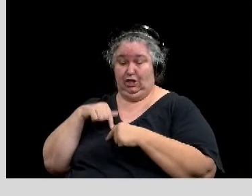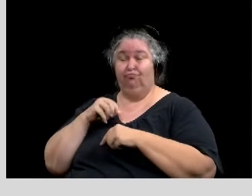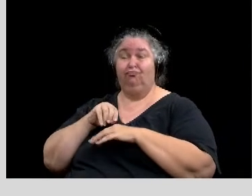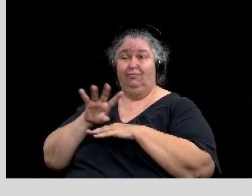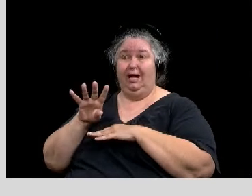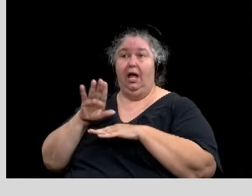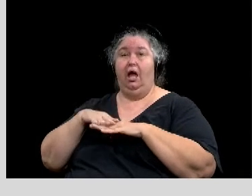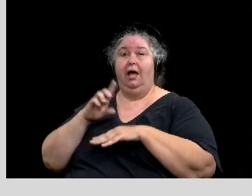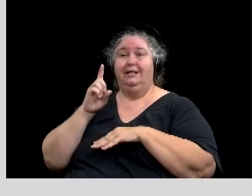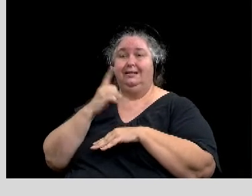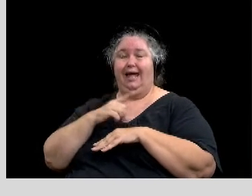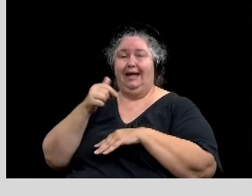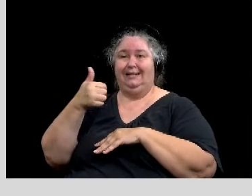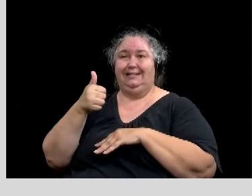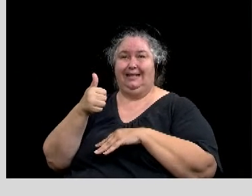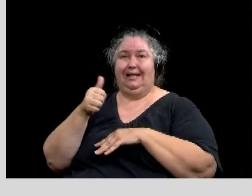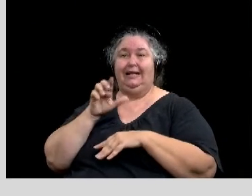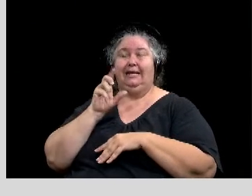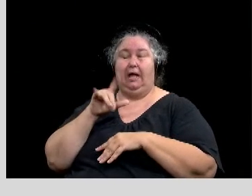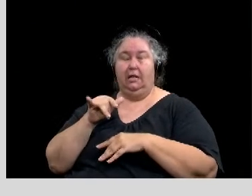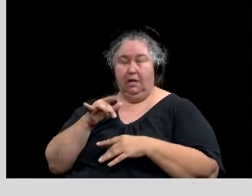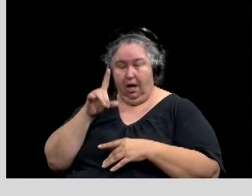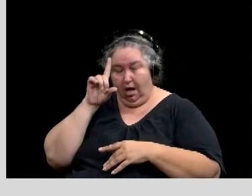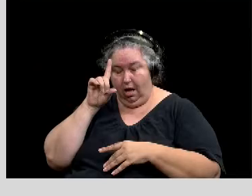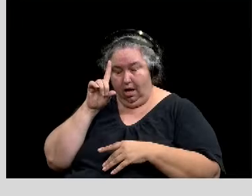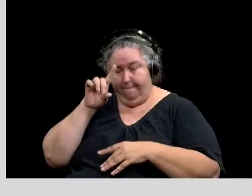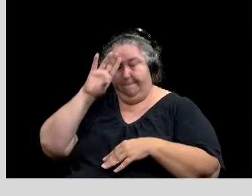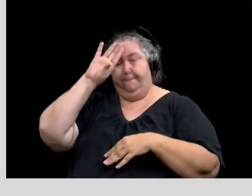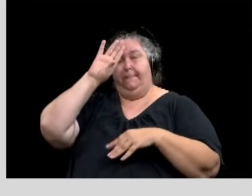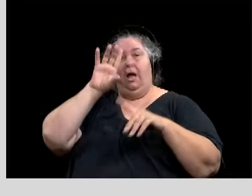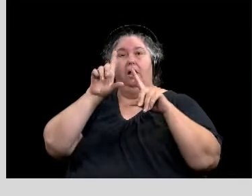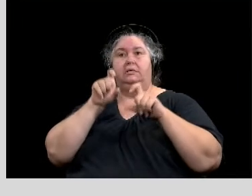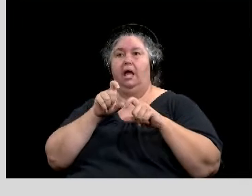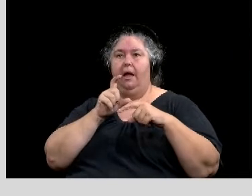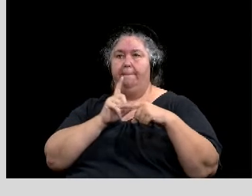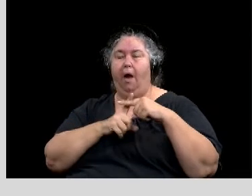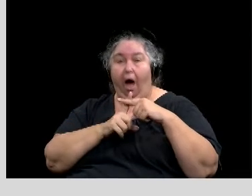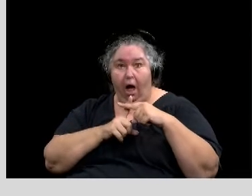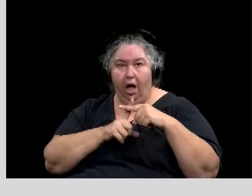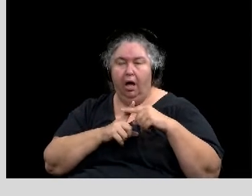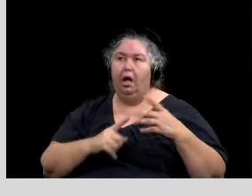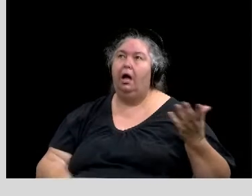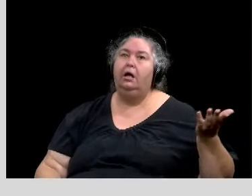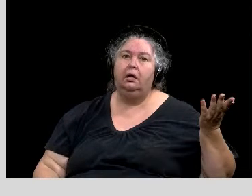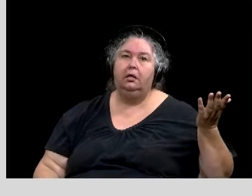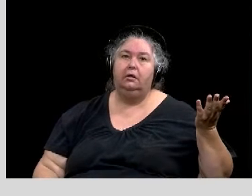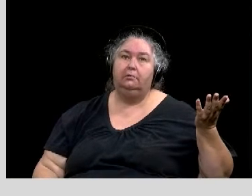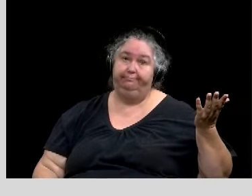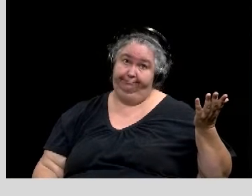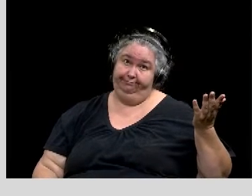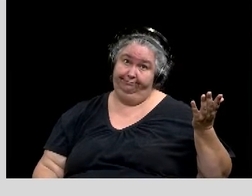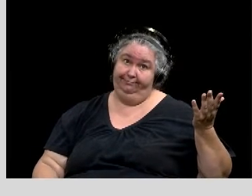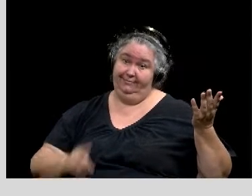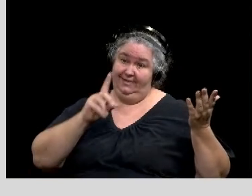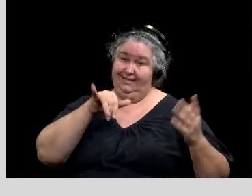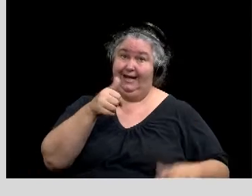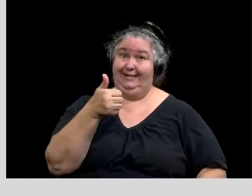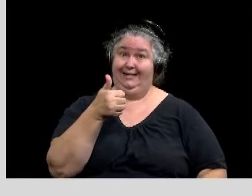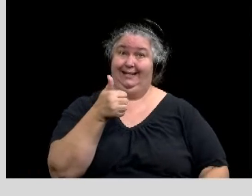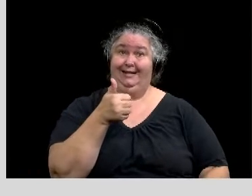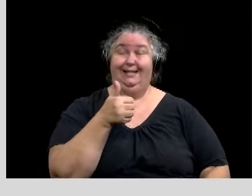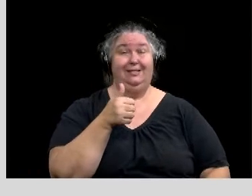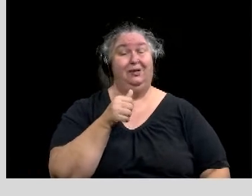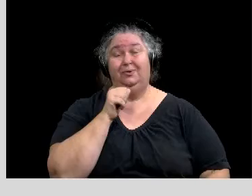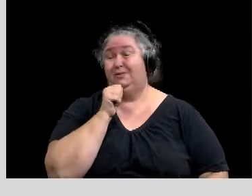ella que sigue estuvo con sus familiares en temps que viene el día de gracias y se contagió porque ella estaba